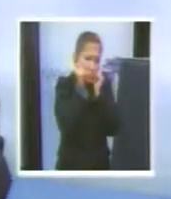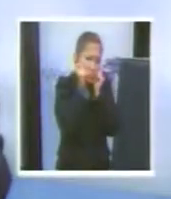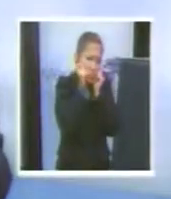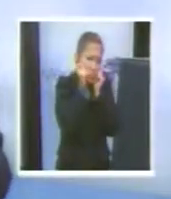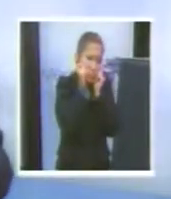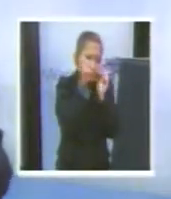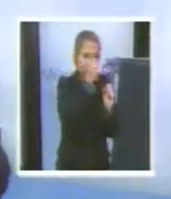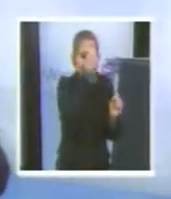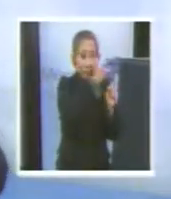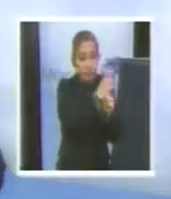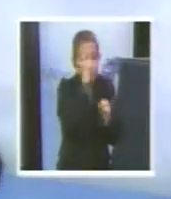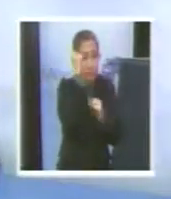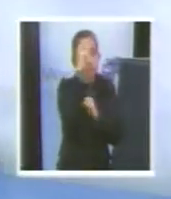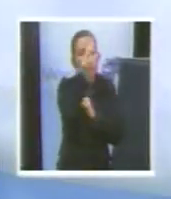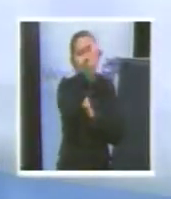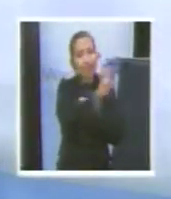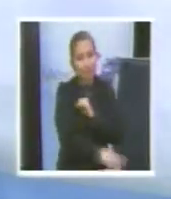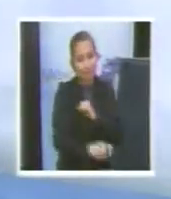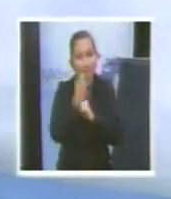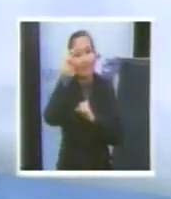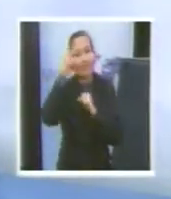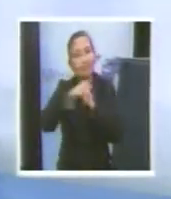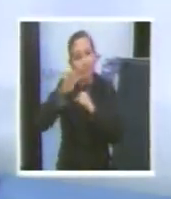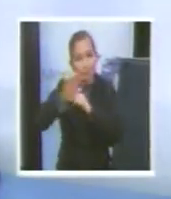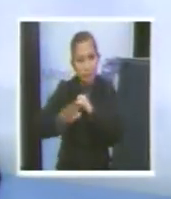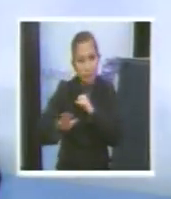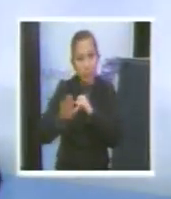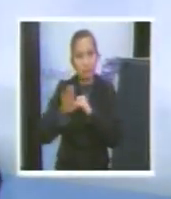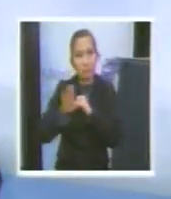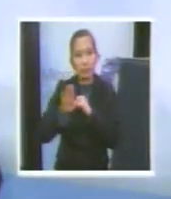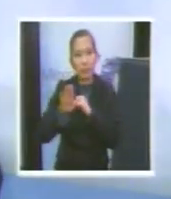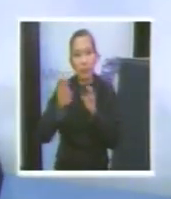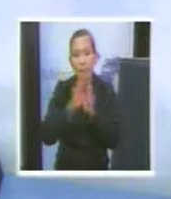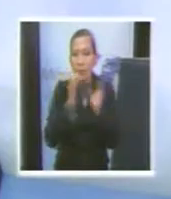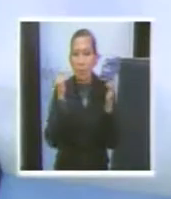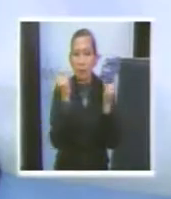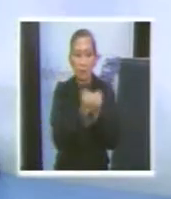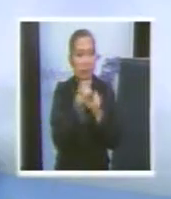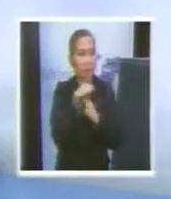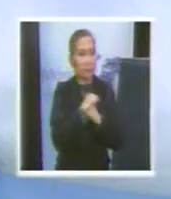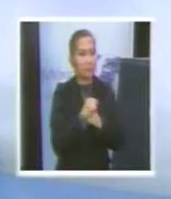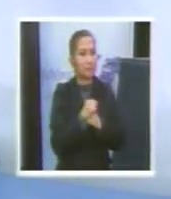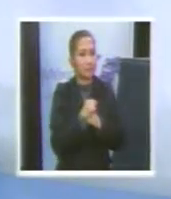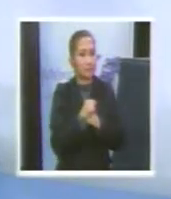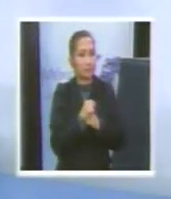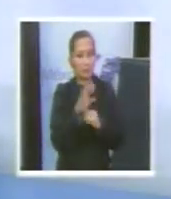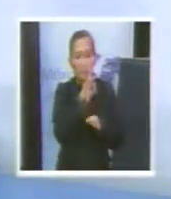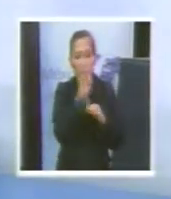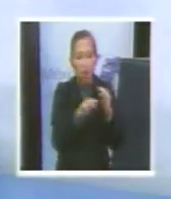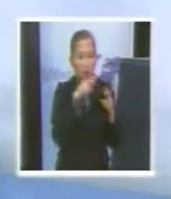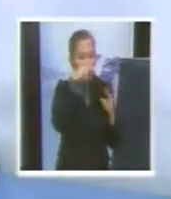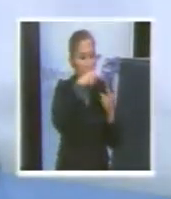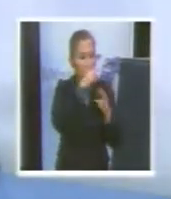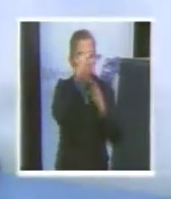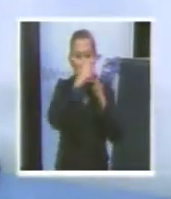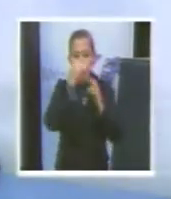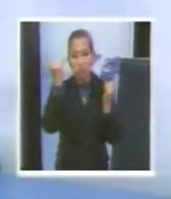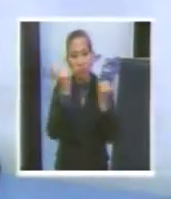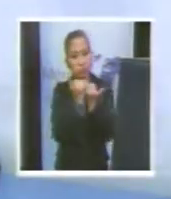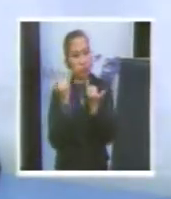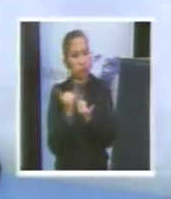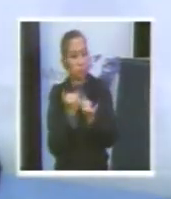últimos años han sido difíciles en Europa, como los han sido ciertamente en todas las regiones del mundo,